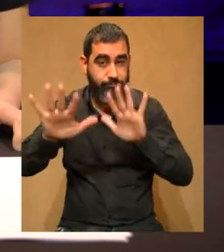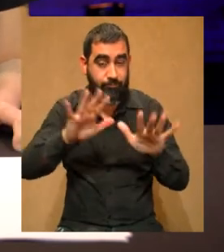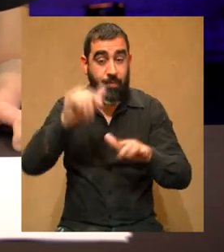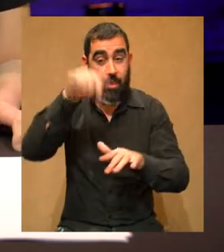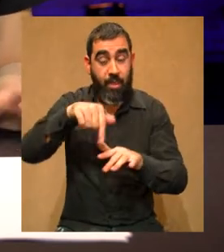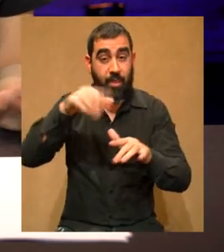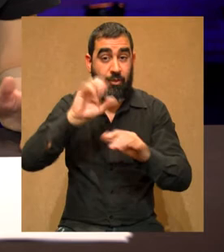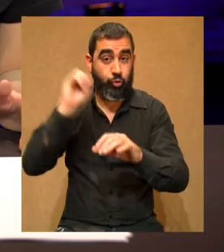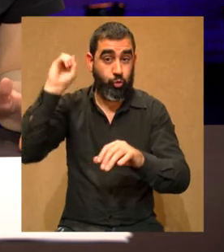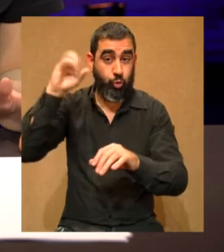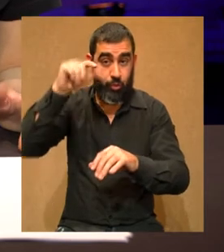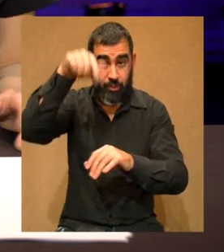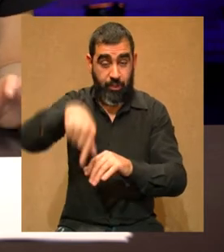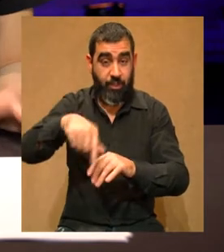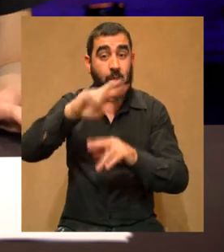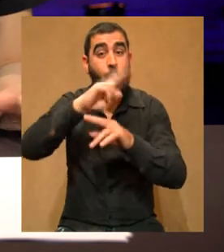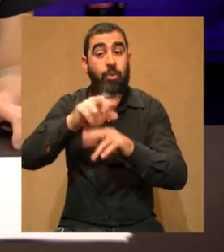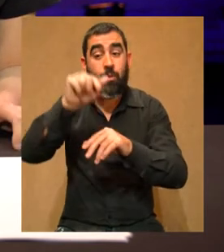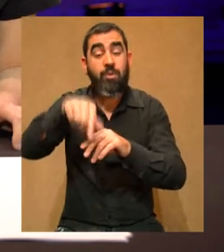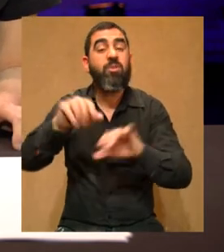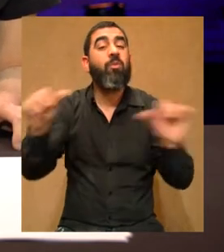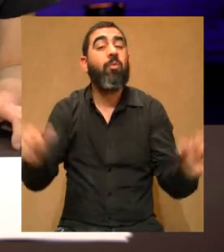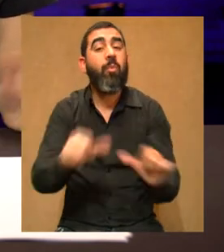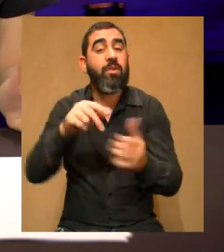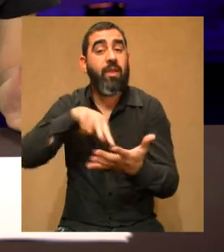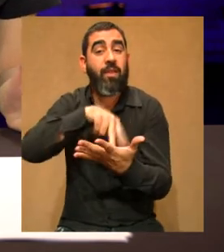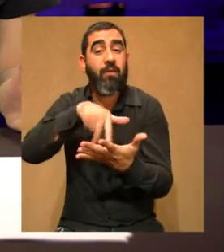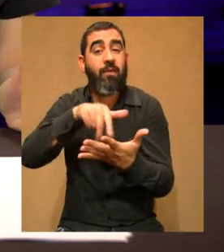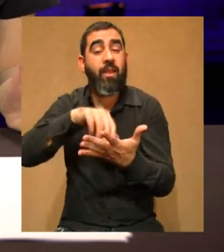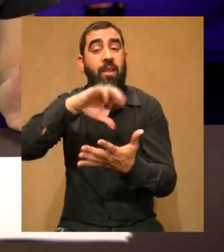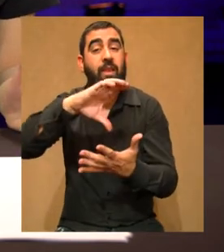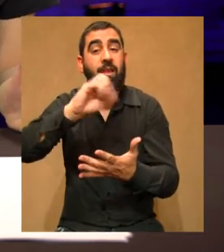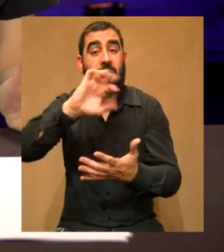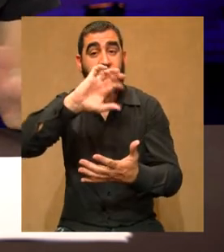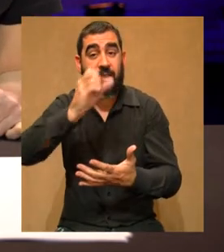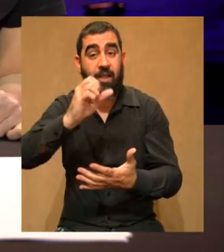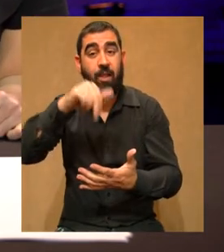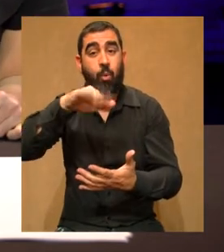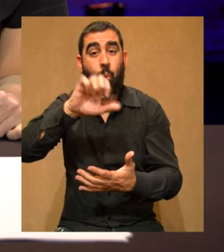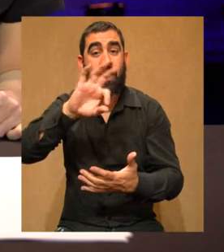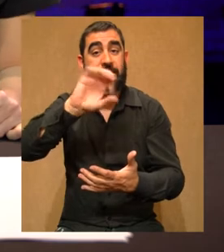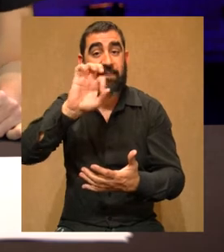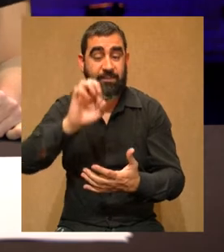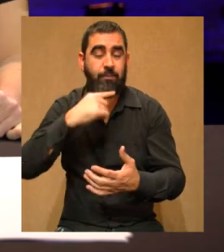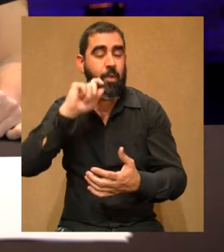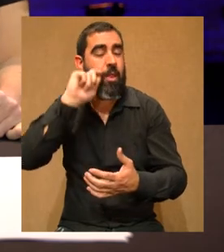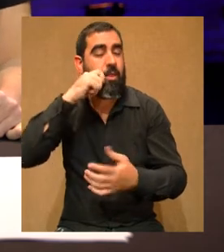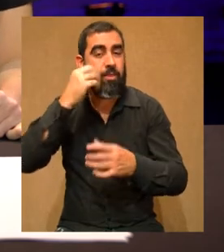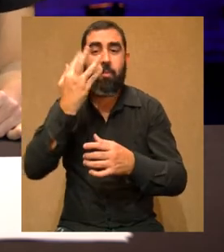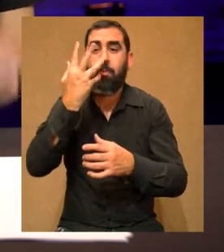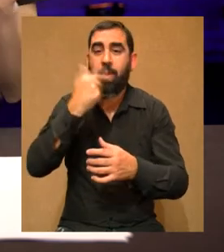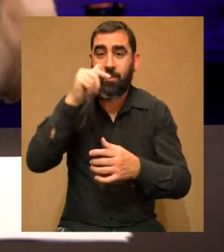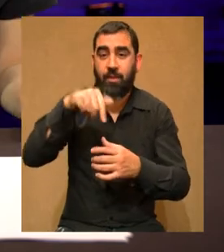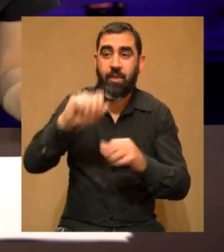nosotros acá en el auditorio usamos este efecto con el ballet el cascanueces en la escena del teatrino ay qué lindo me